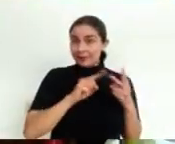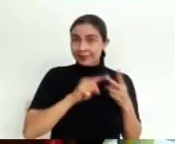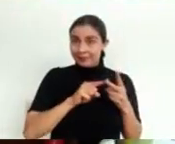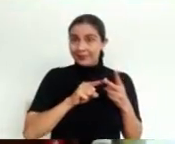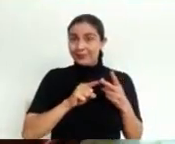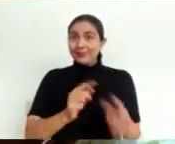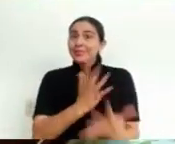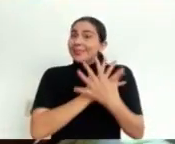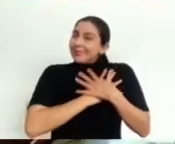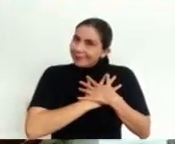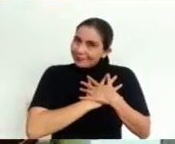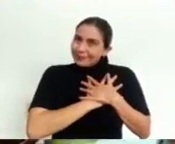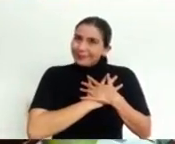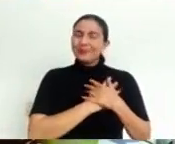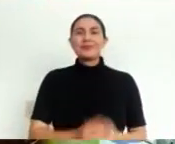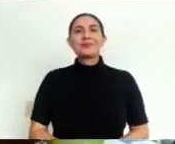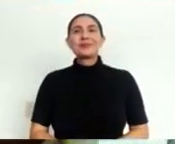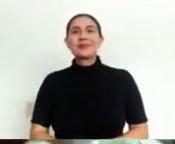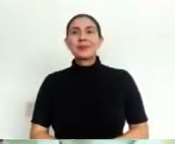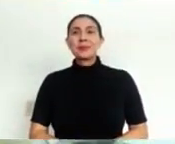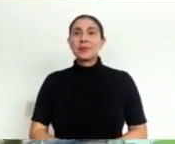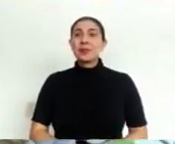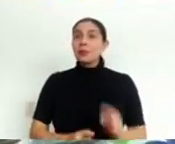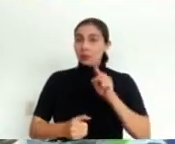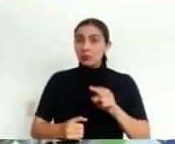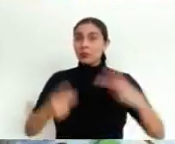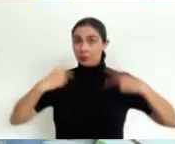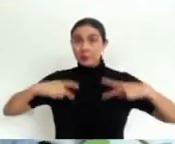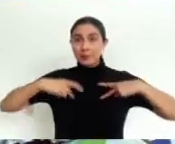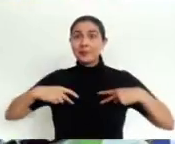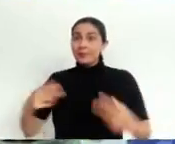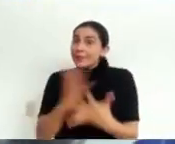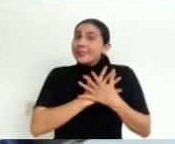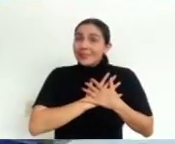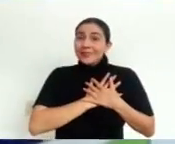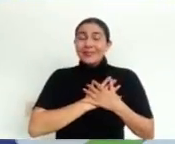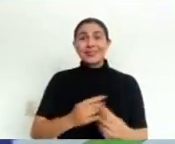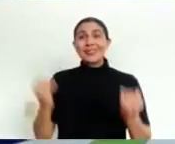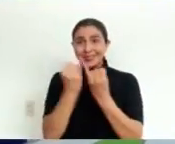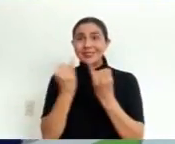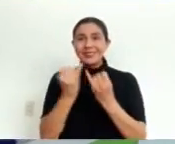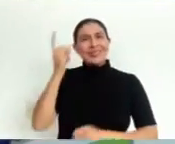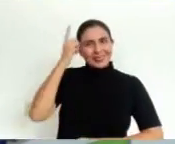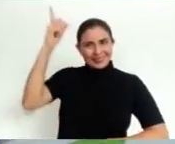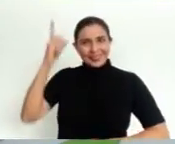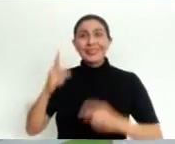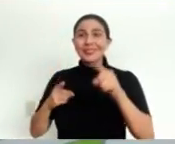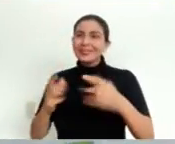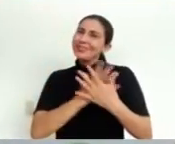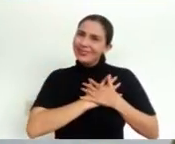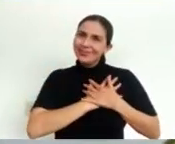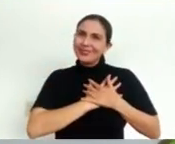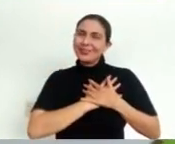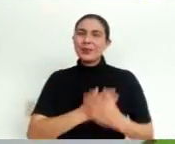segundo ingrediente es amar la compasión. Ama a los y las demás como Dios te ama. Hay personas que